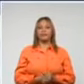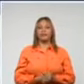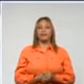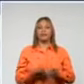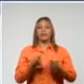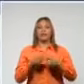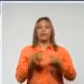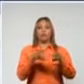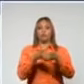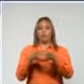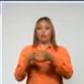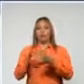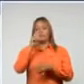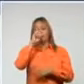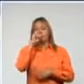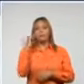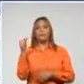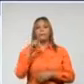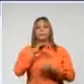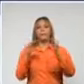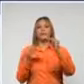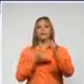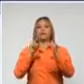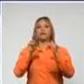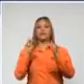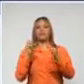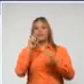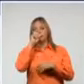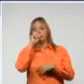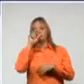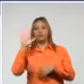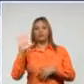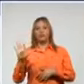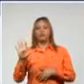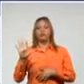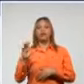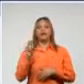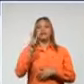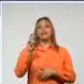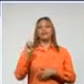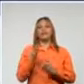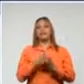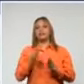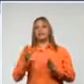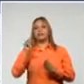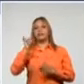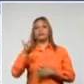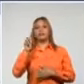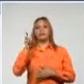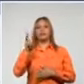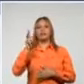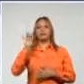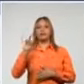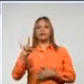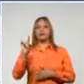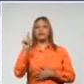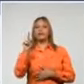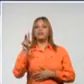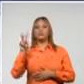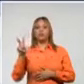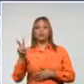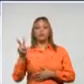edades, menores de 20 años son 5, de 20 a 39 son 12, de